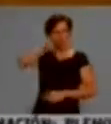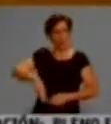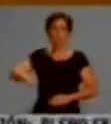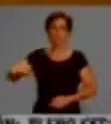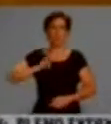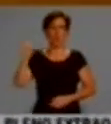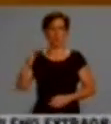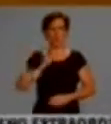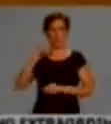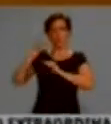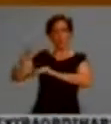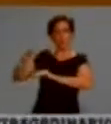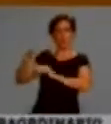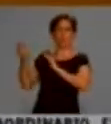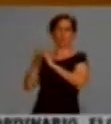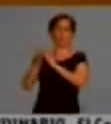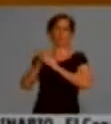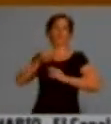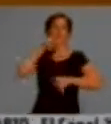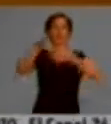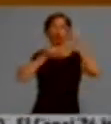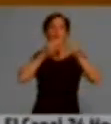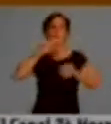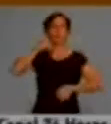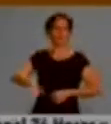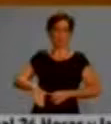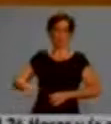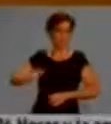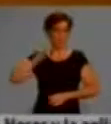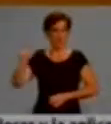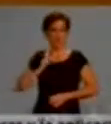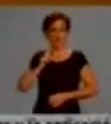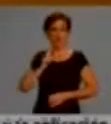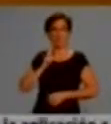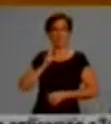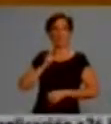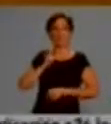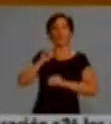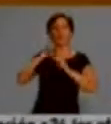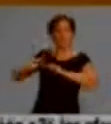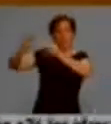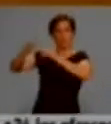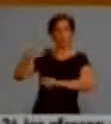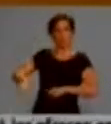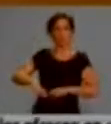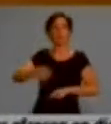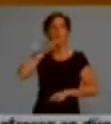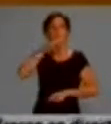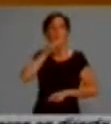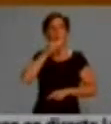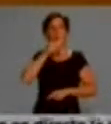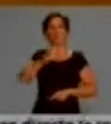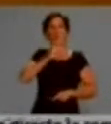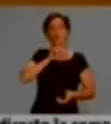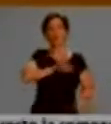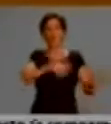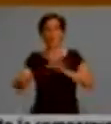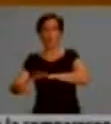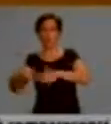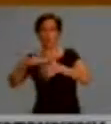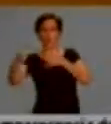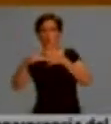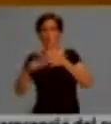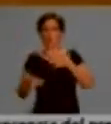sus medias verdades y son falsas las interpretaciones de la media docena de verdades que emplea como cobertura de